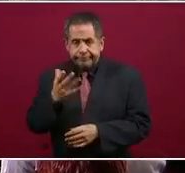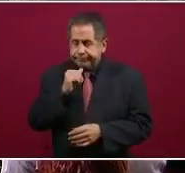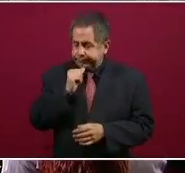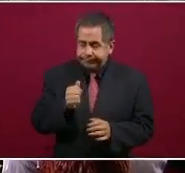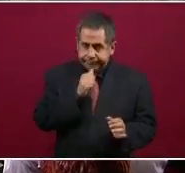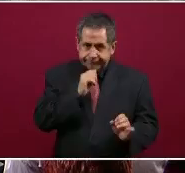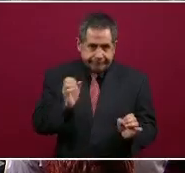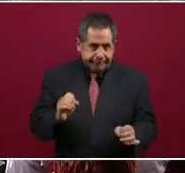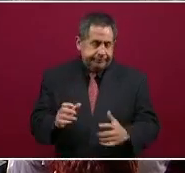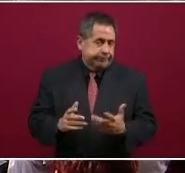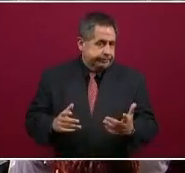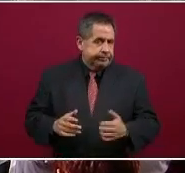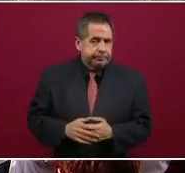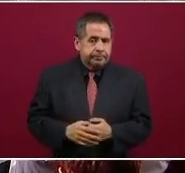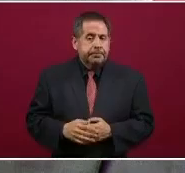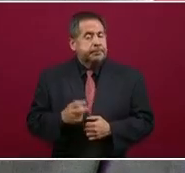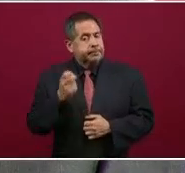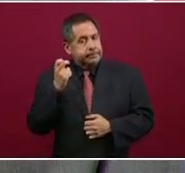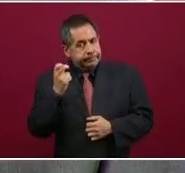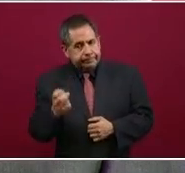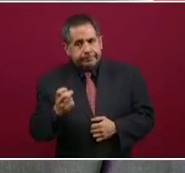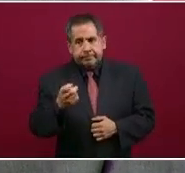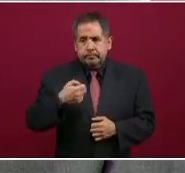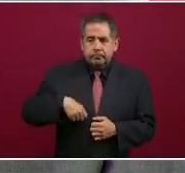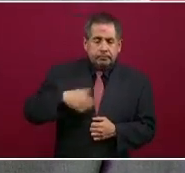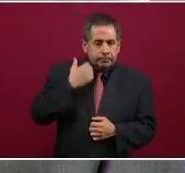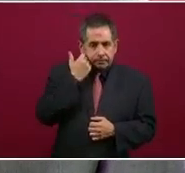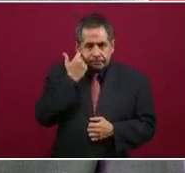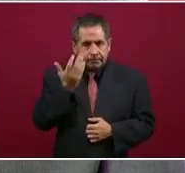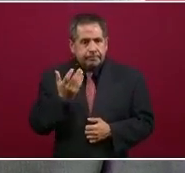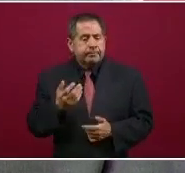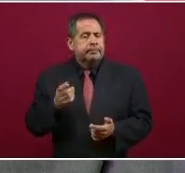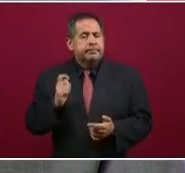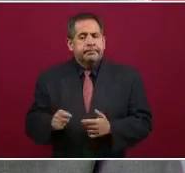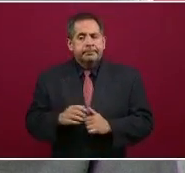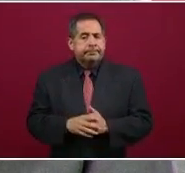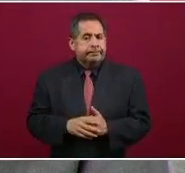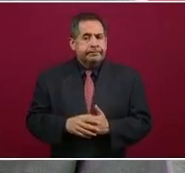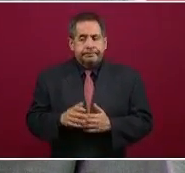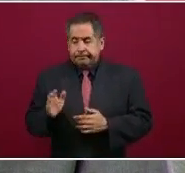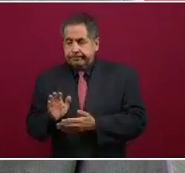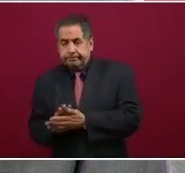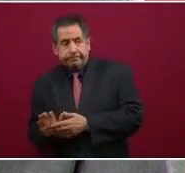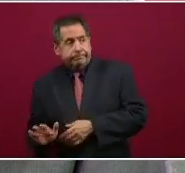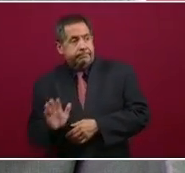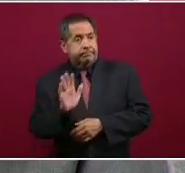Entonces, esto es lo que queremos que se vea,